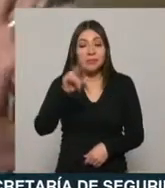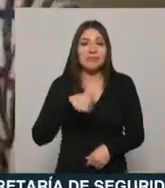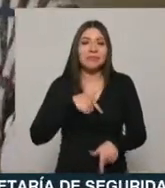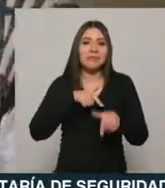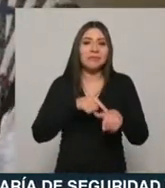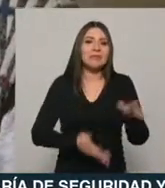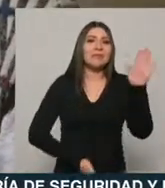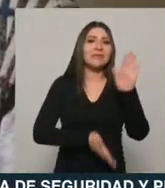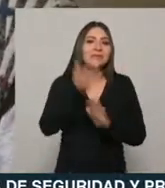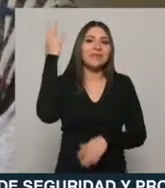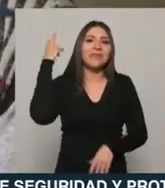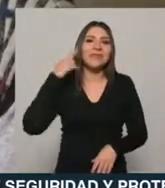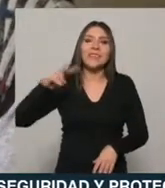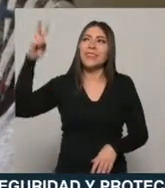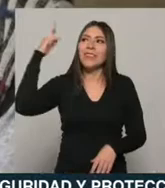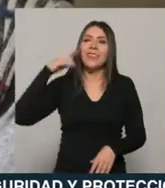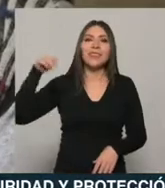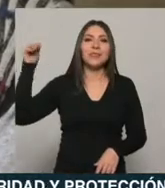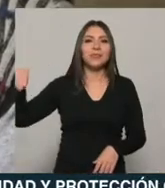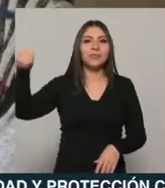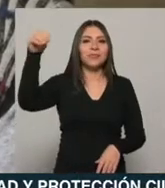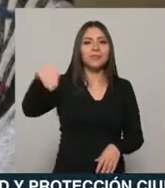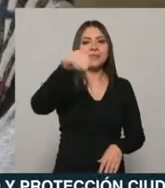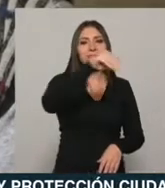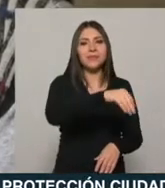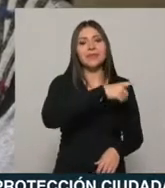viajando. No hay como viajar,